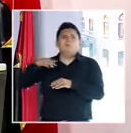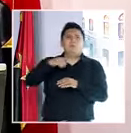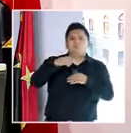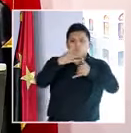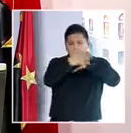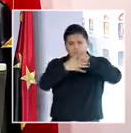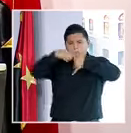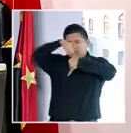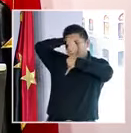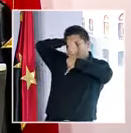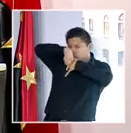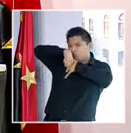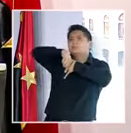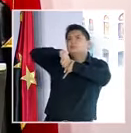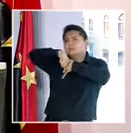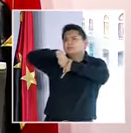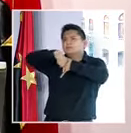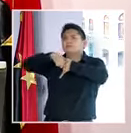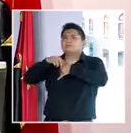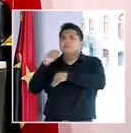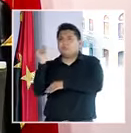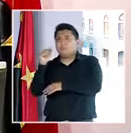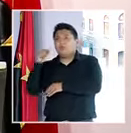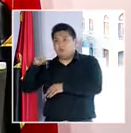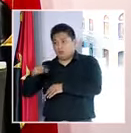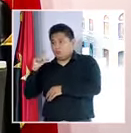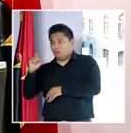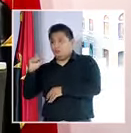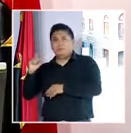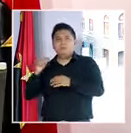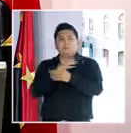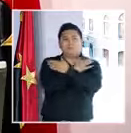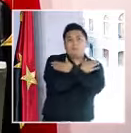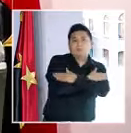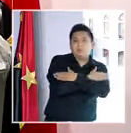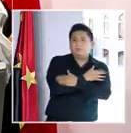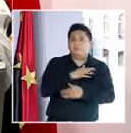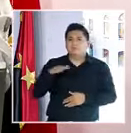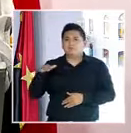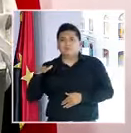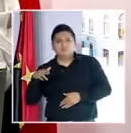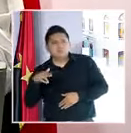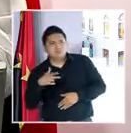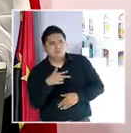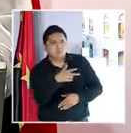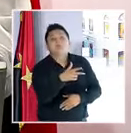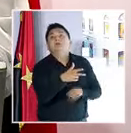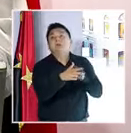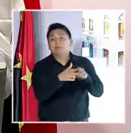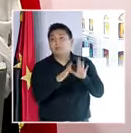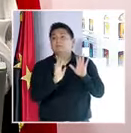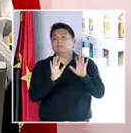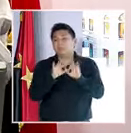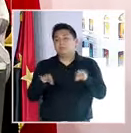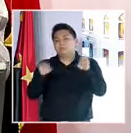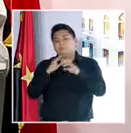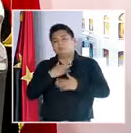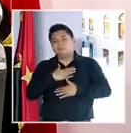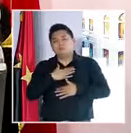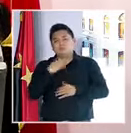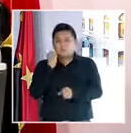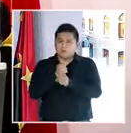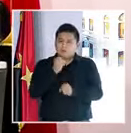proyecto del corredor vial entre Cúcuta y Pamplona debe también llamarnos a